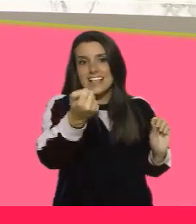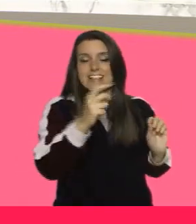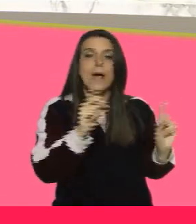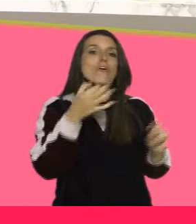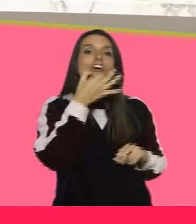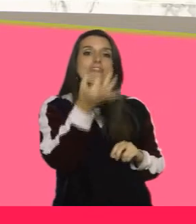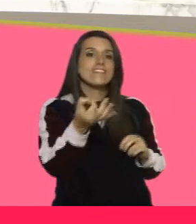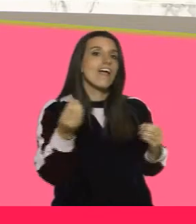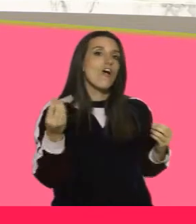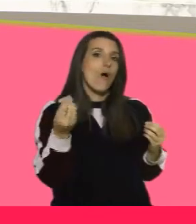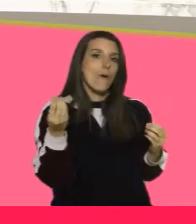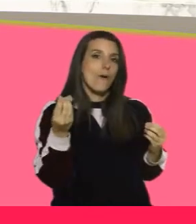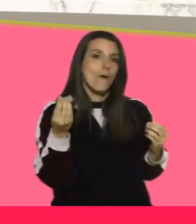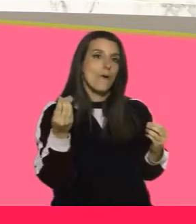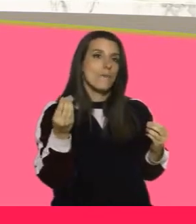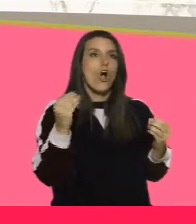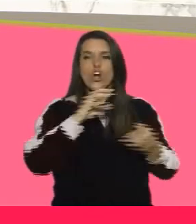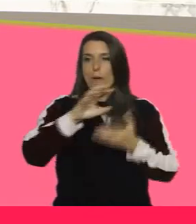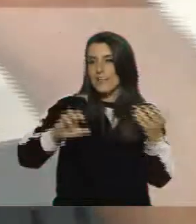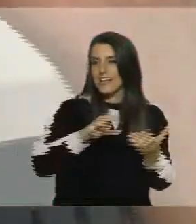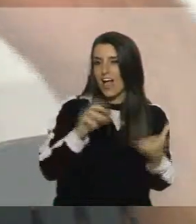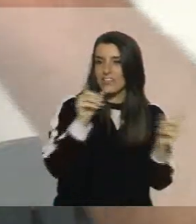una hiper mega complicación.